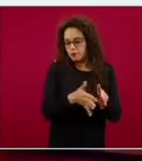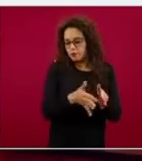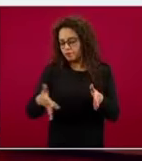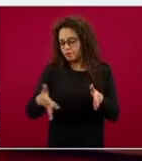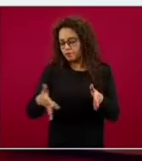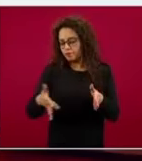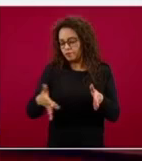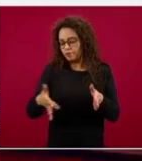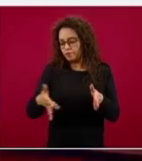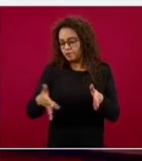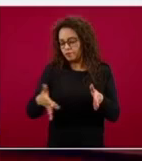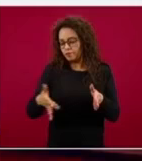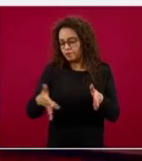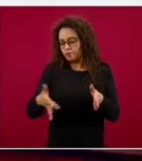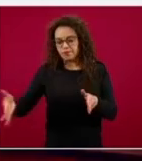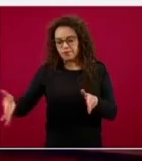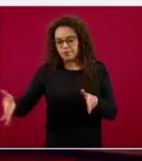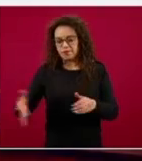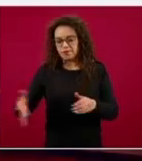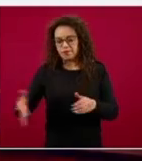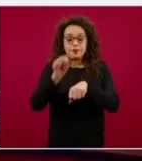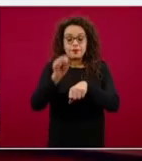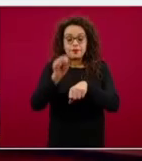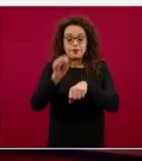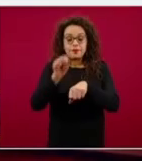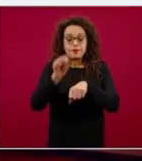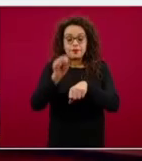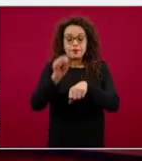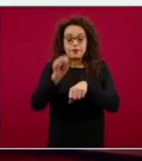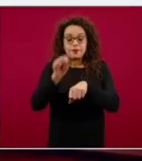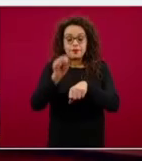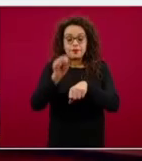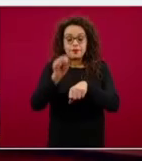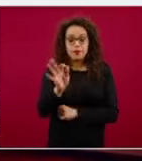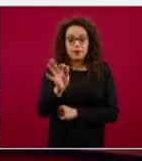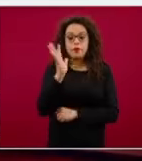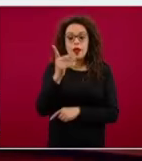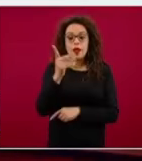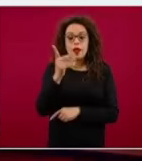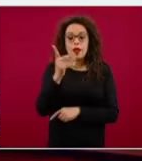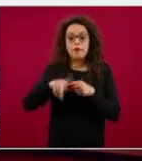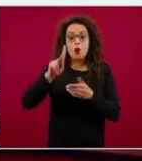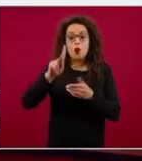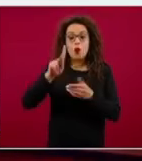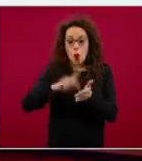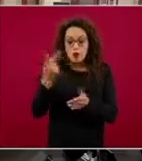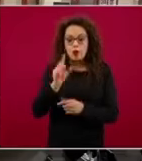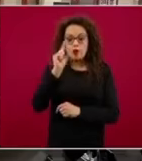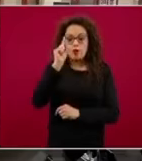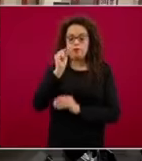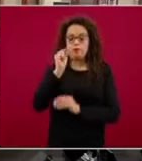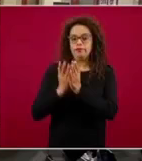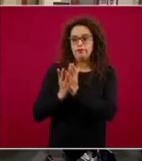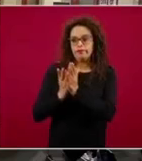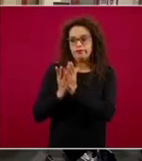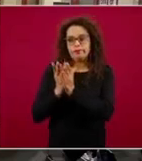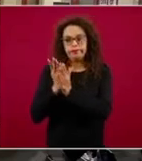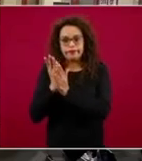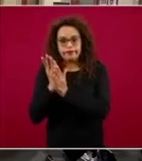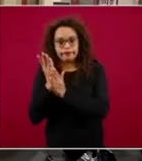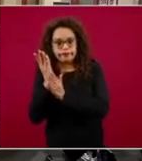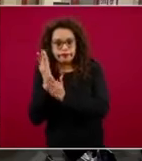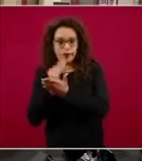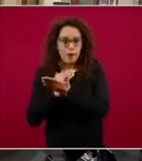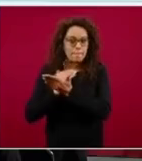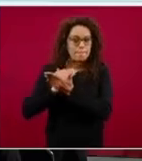Y a partir de la semana 40, en donde empezó a haber una tendencia al alza del número de casos,